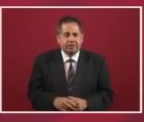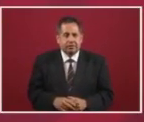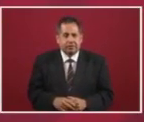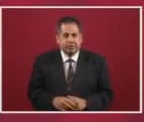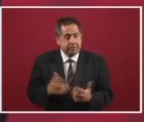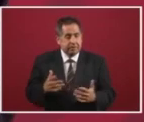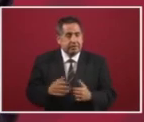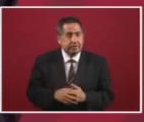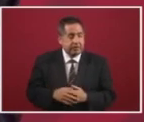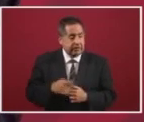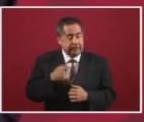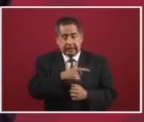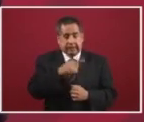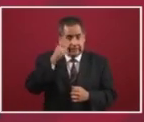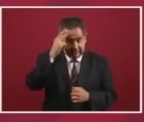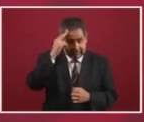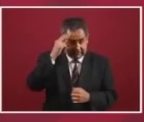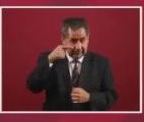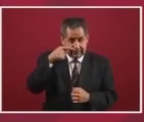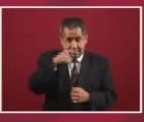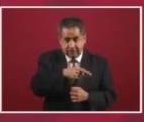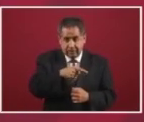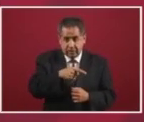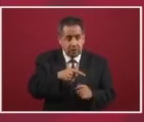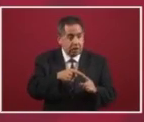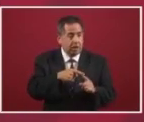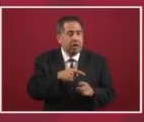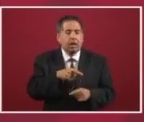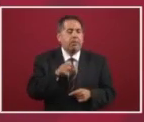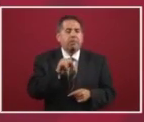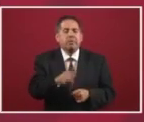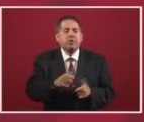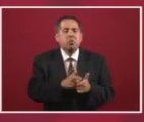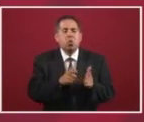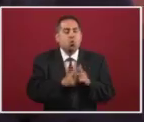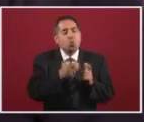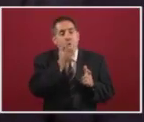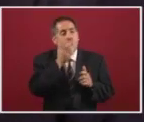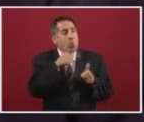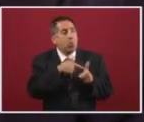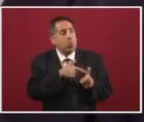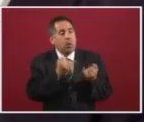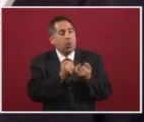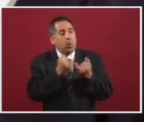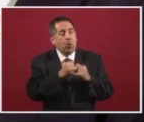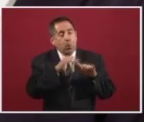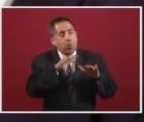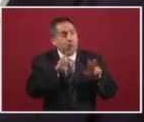Y ese señor, ídolo de los conservadores de ahora,